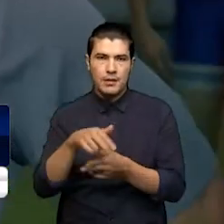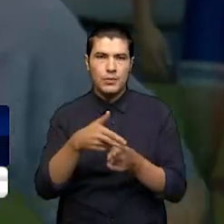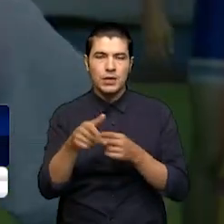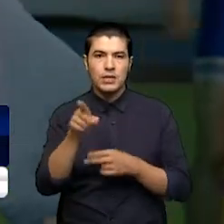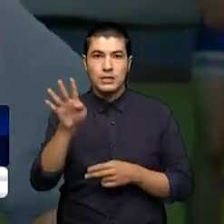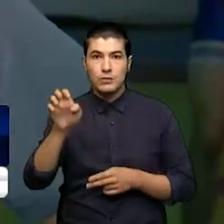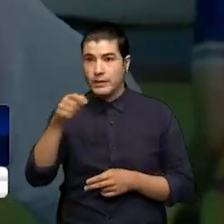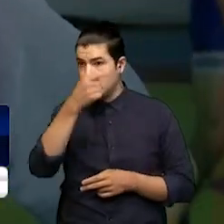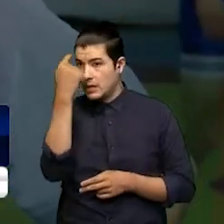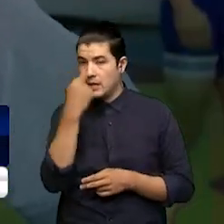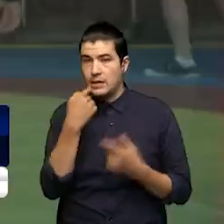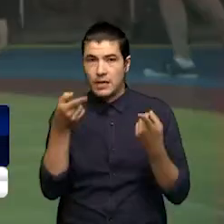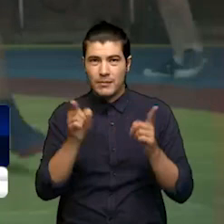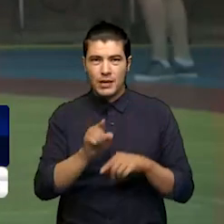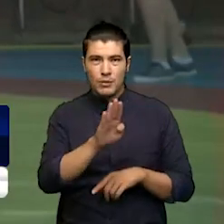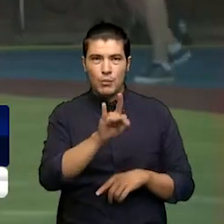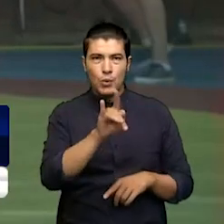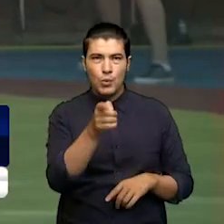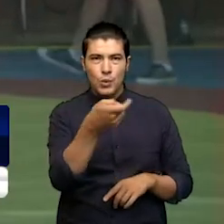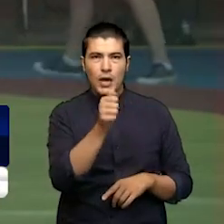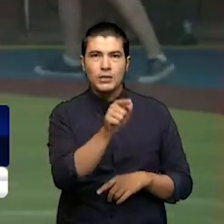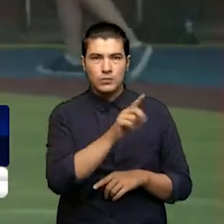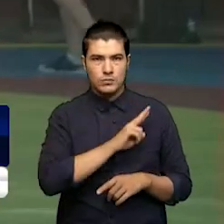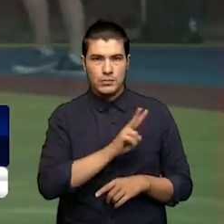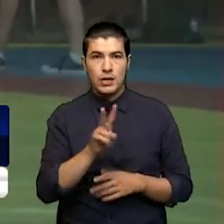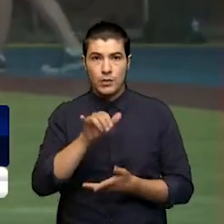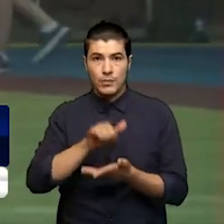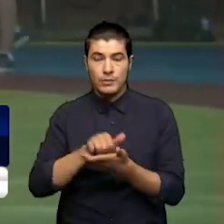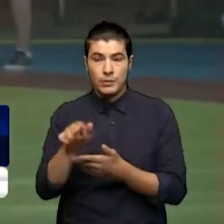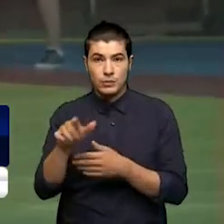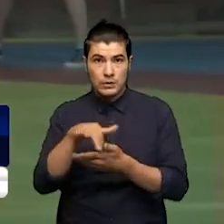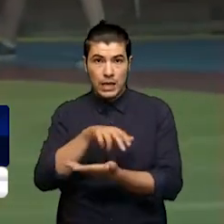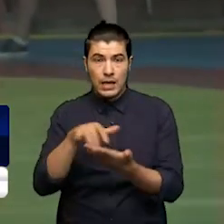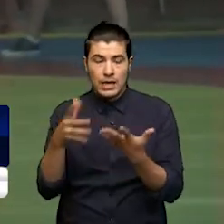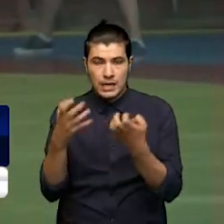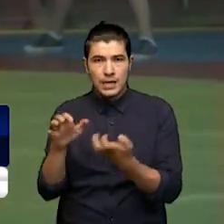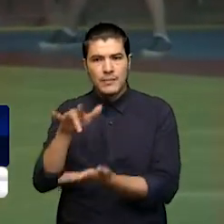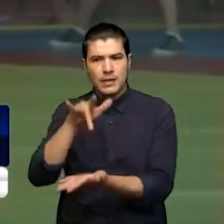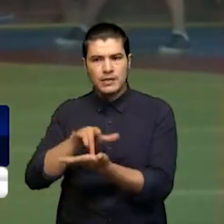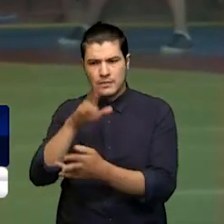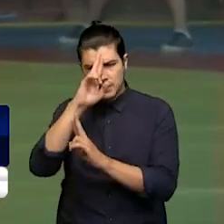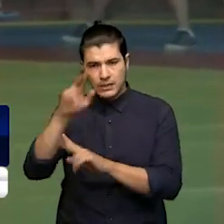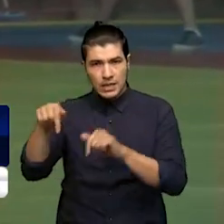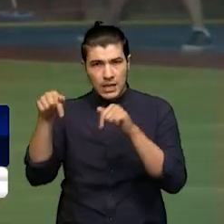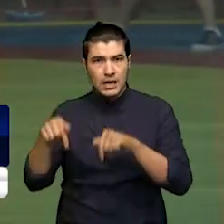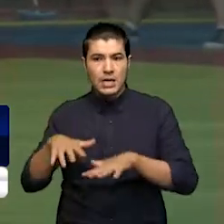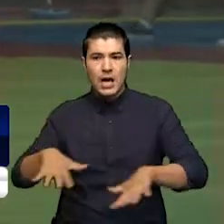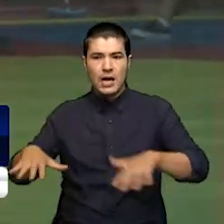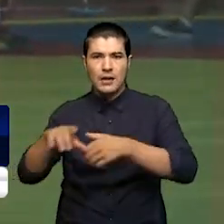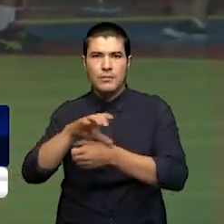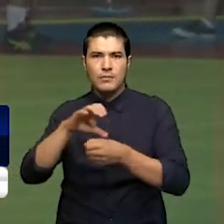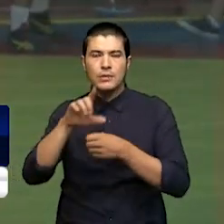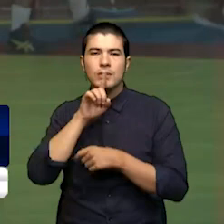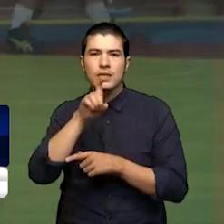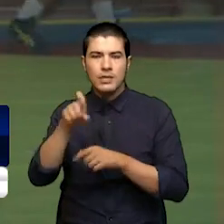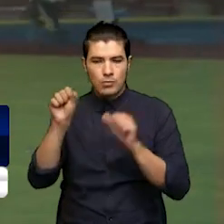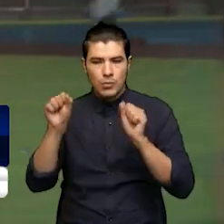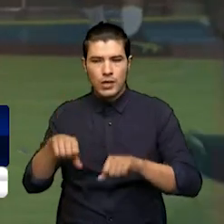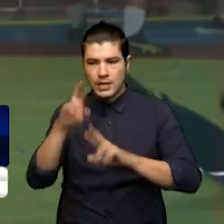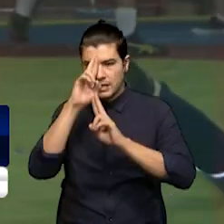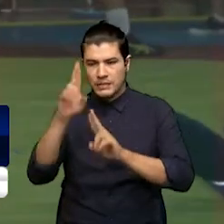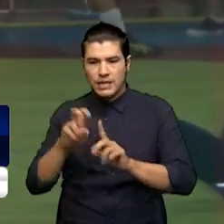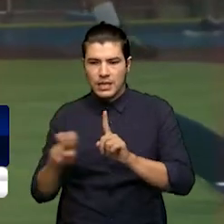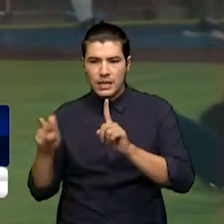19 de septiembre en Buga Valle. Certamen en el que buscarán los santandereanos hacer respetar la localía, demostrar su nivel y prepararse para